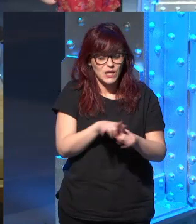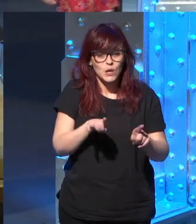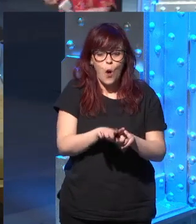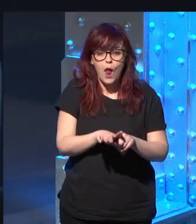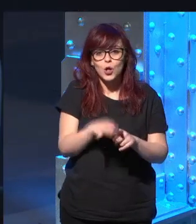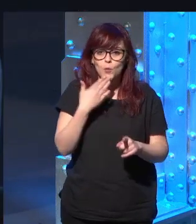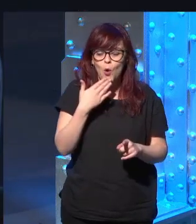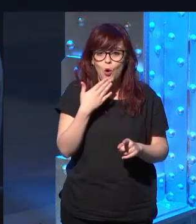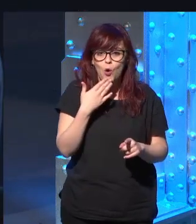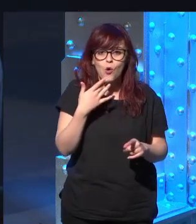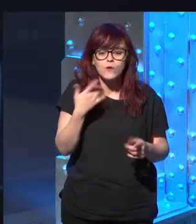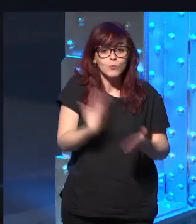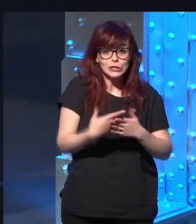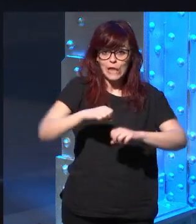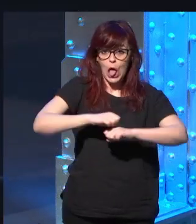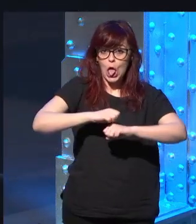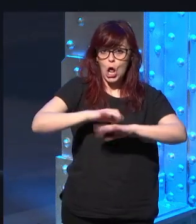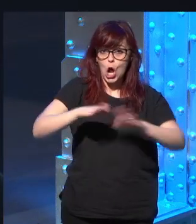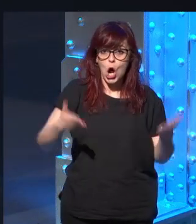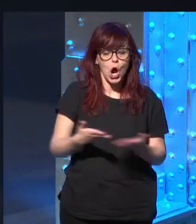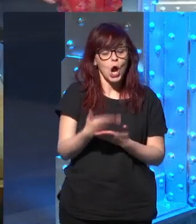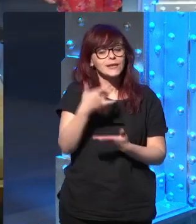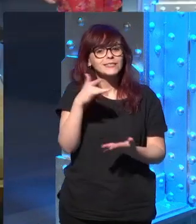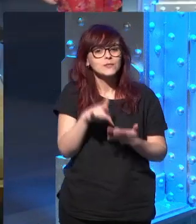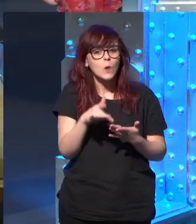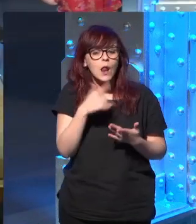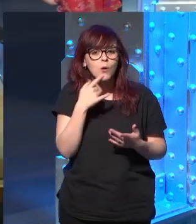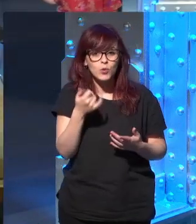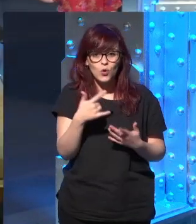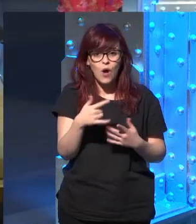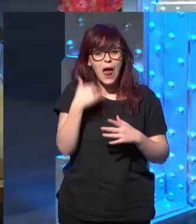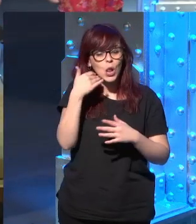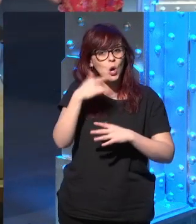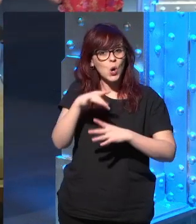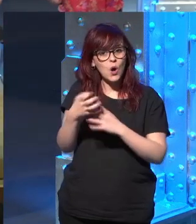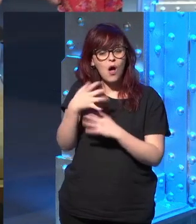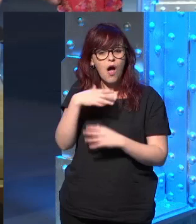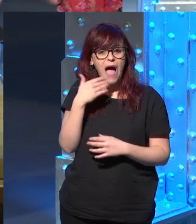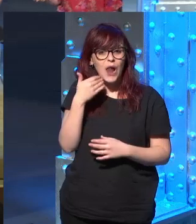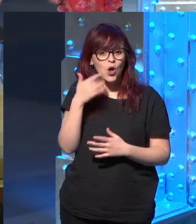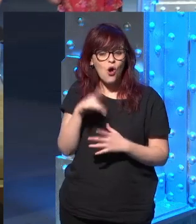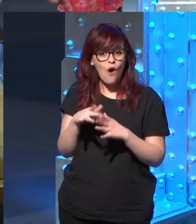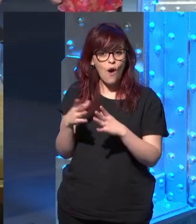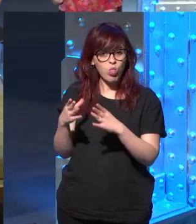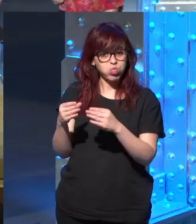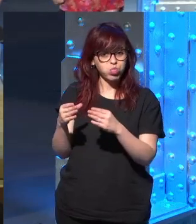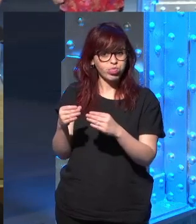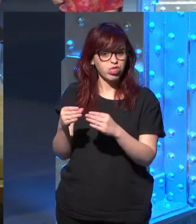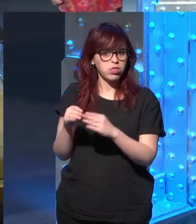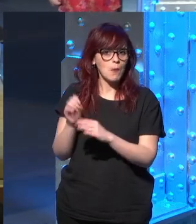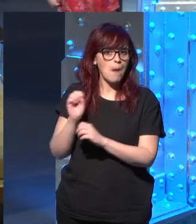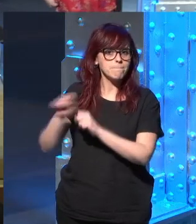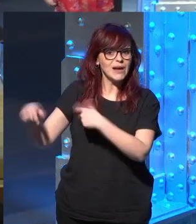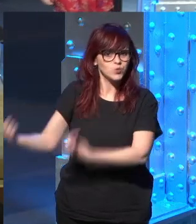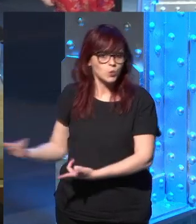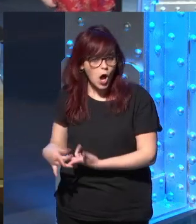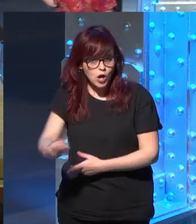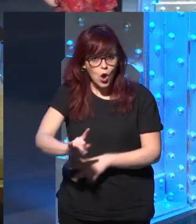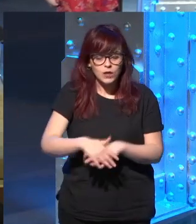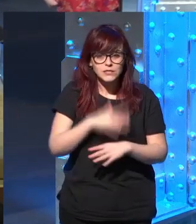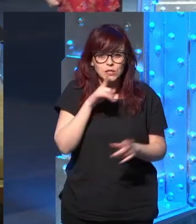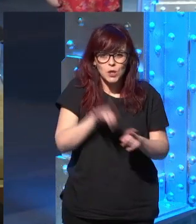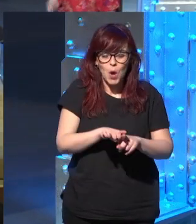un producto que está en el mostrador y que cuando te pones un poco pocha, a la basura, ¿no? Entonces, pero es un poco así,